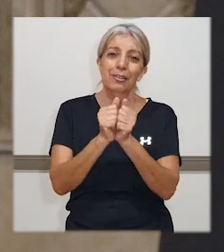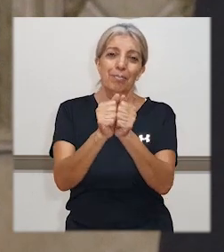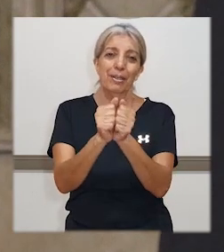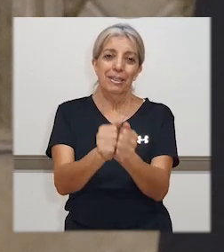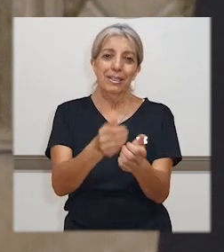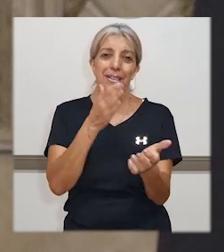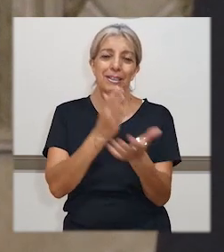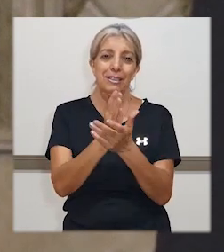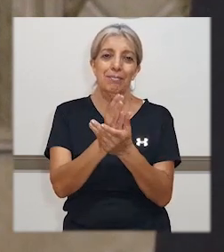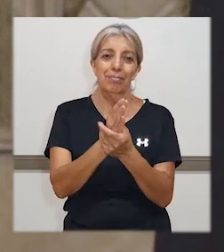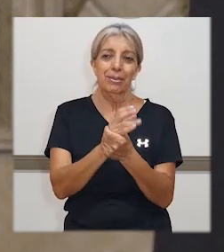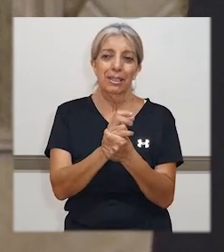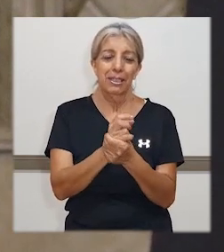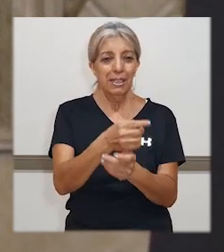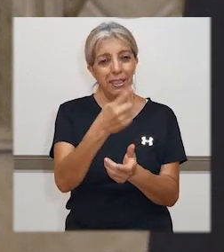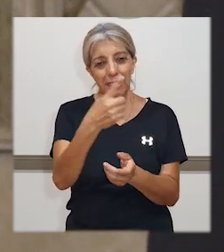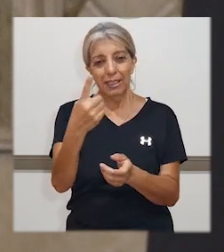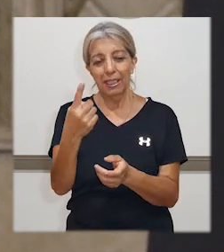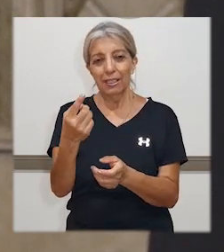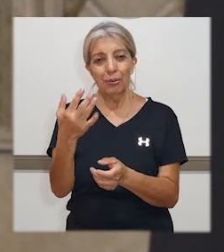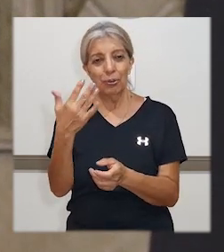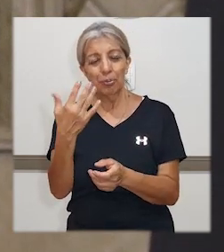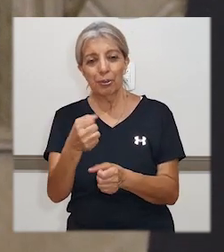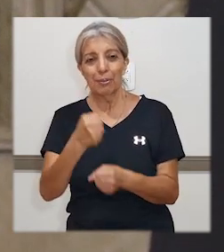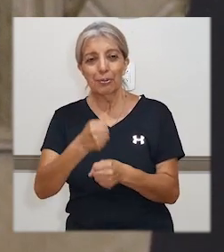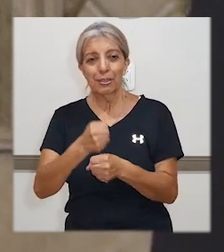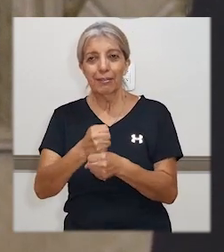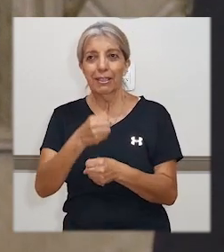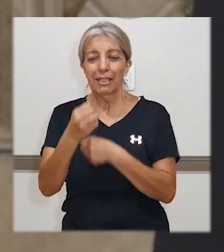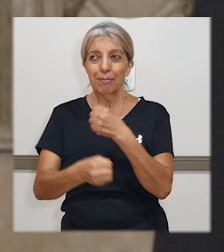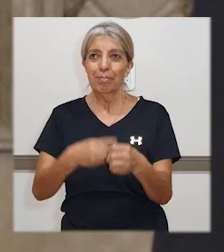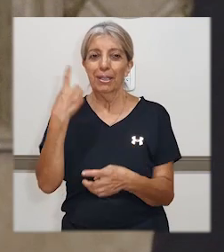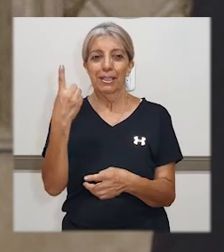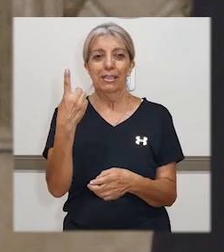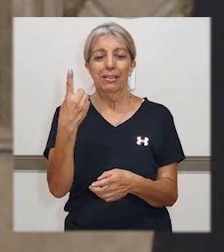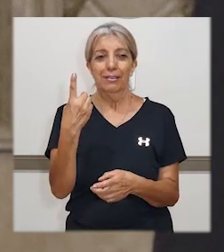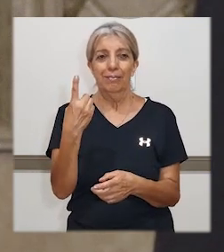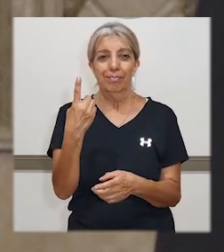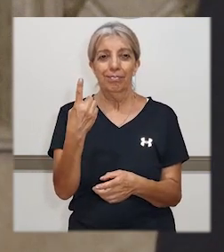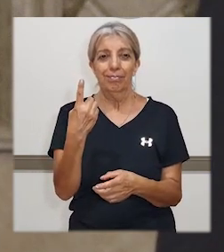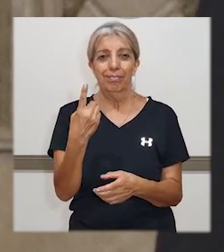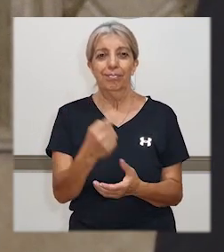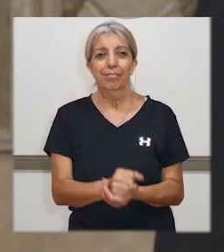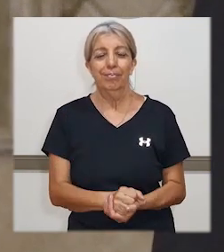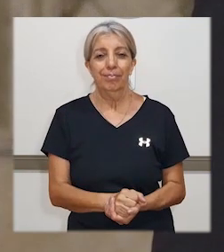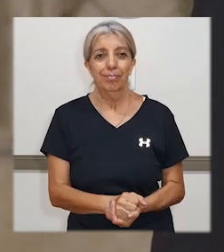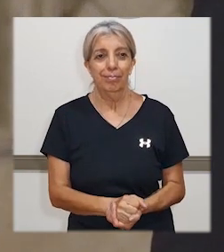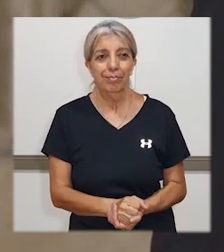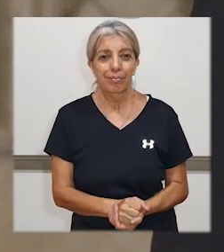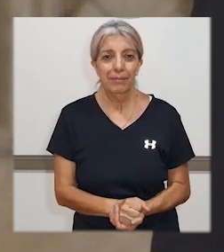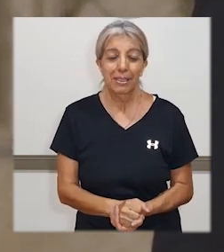y acompaña, comprometiéndonos a rezar por una vocación y por aquellos que ya la